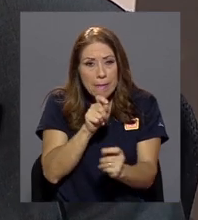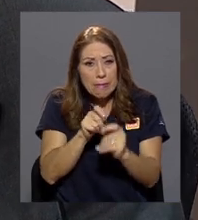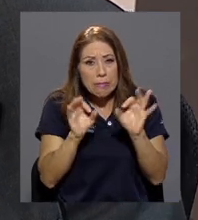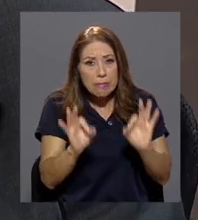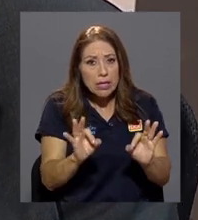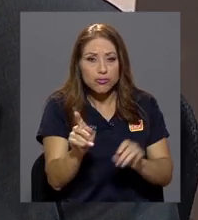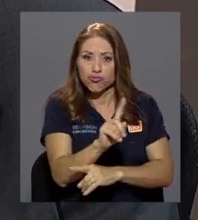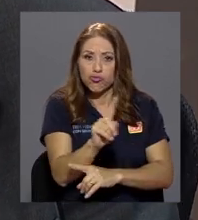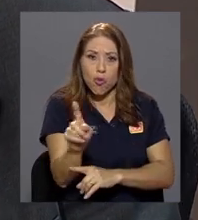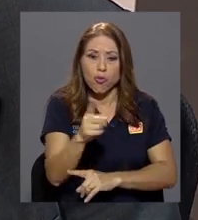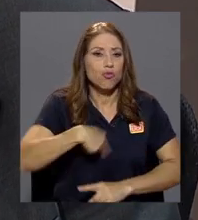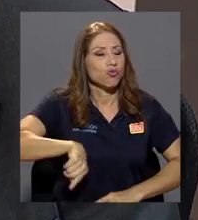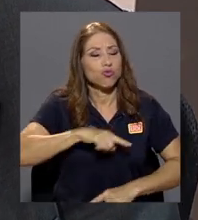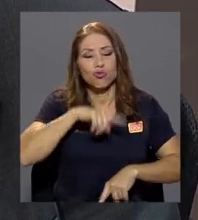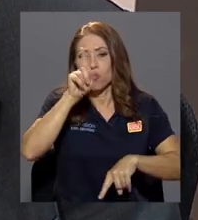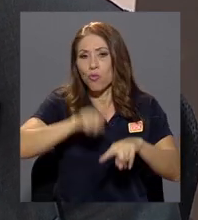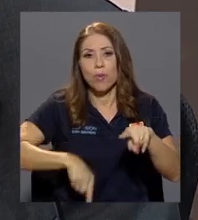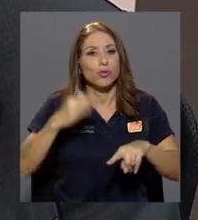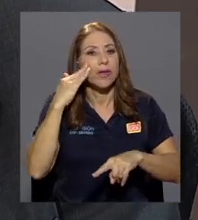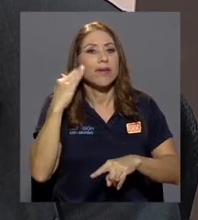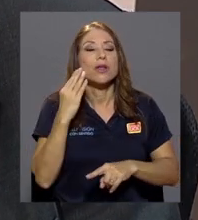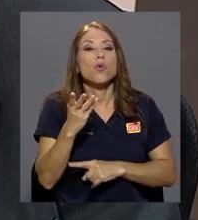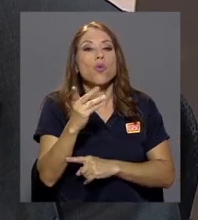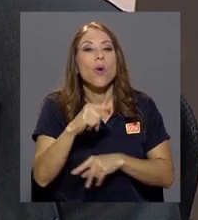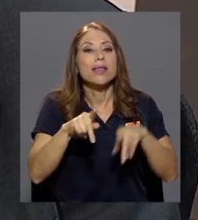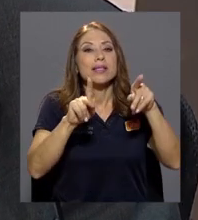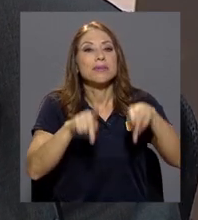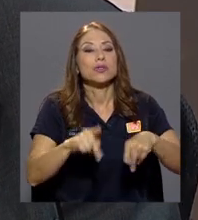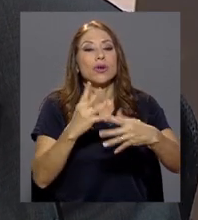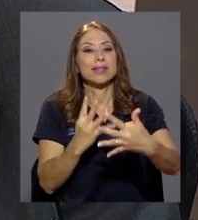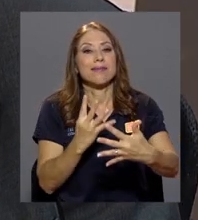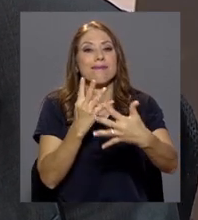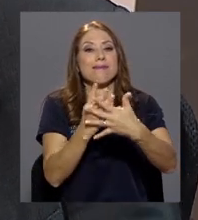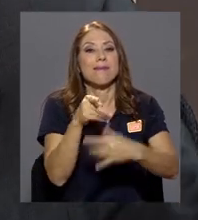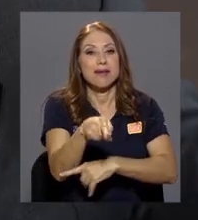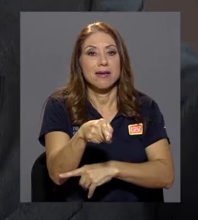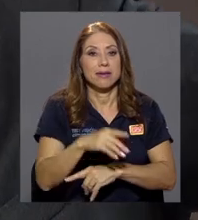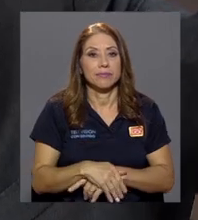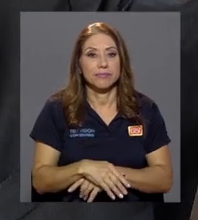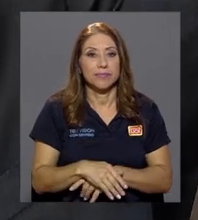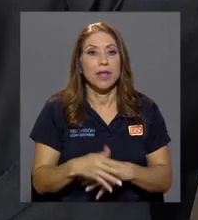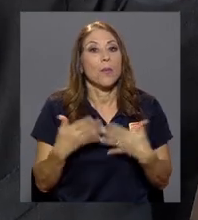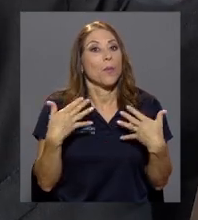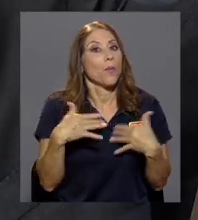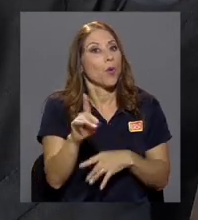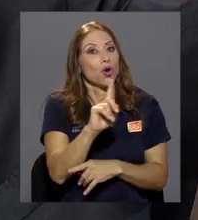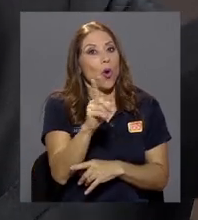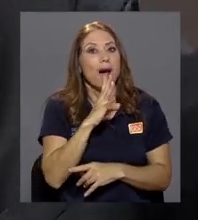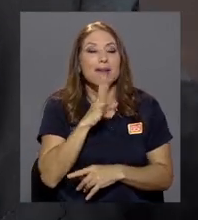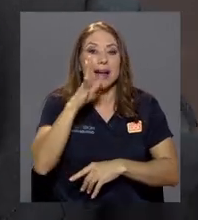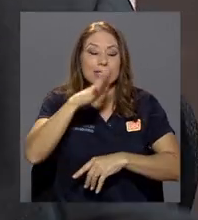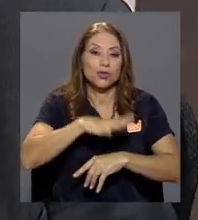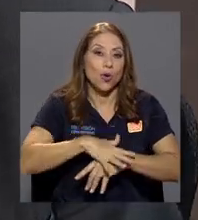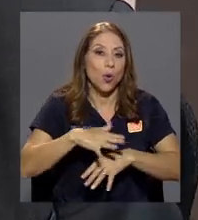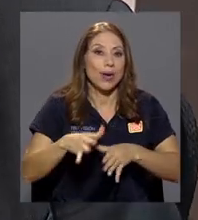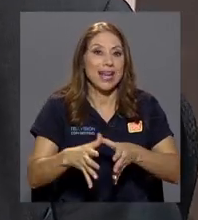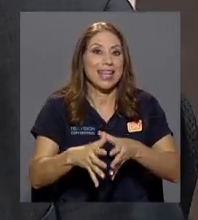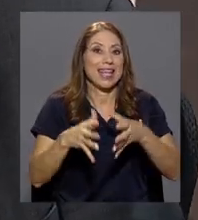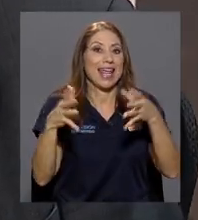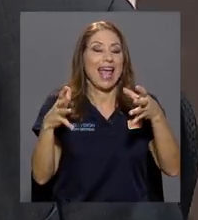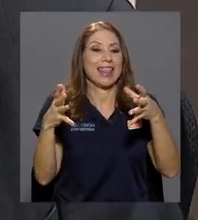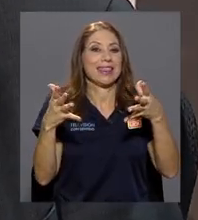imposibilidad de conocer exactamente cuánta gente privada de libertad existe por no hablar evidentemente del gigante norteamericano